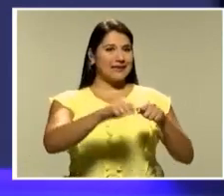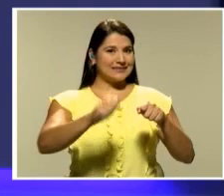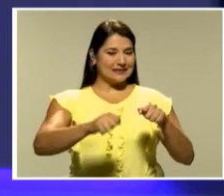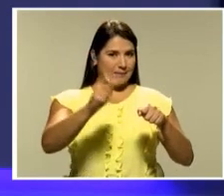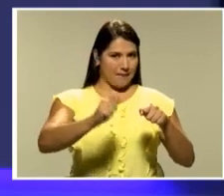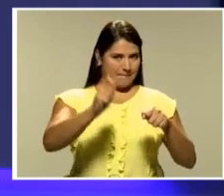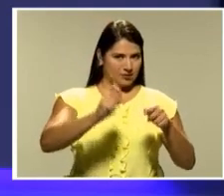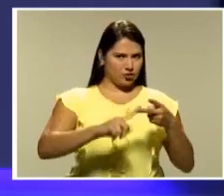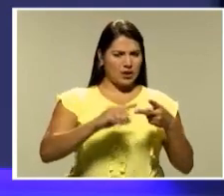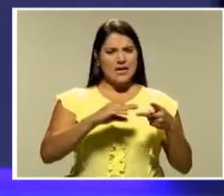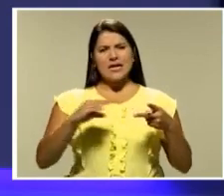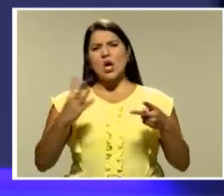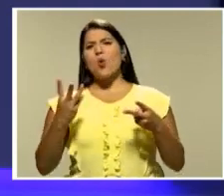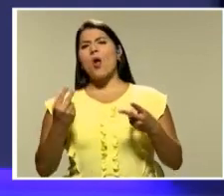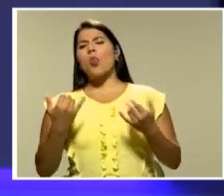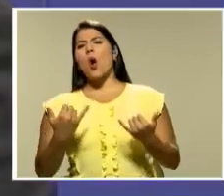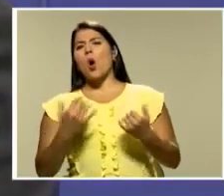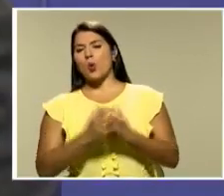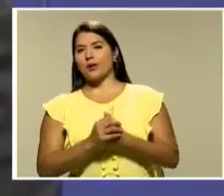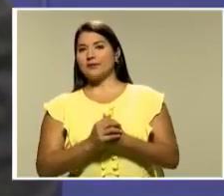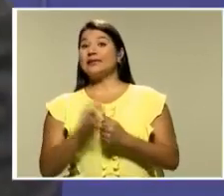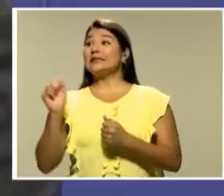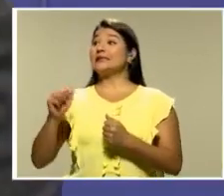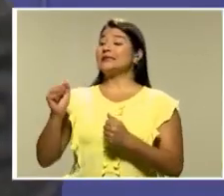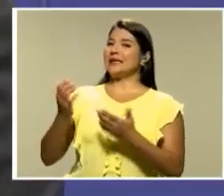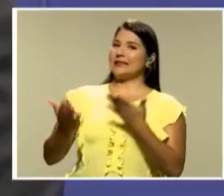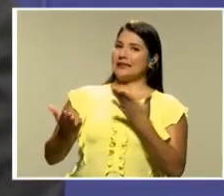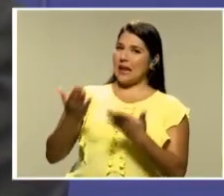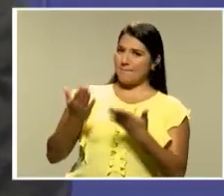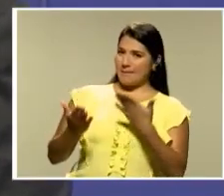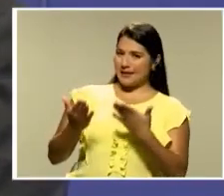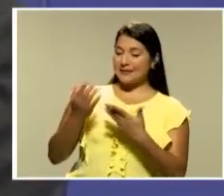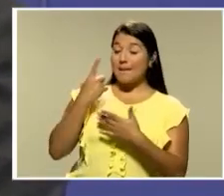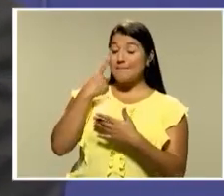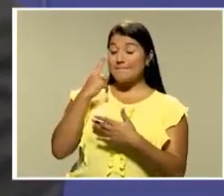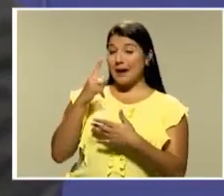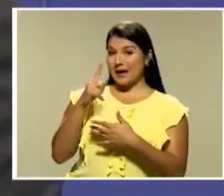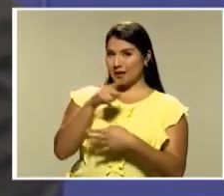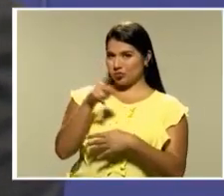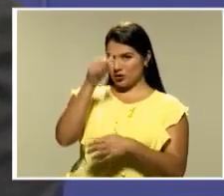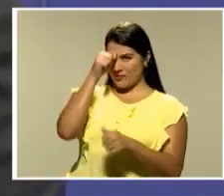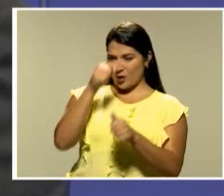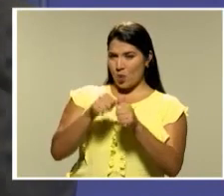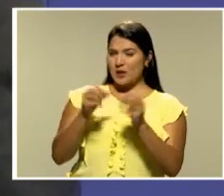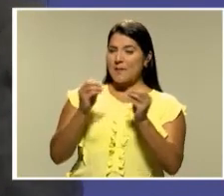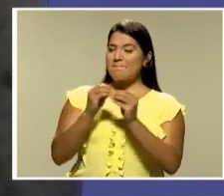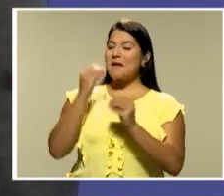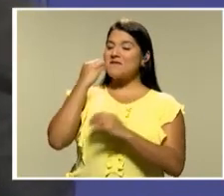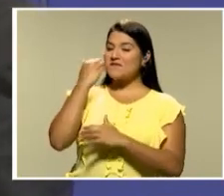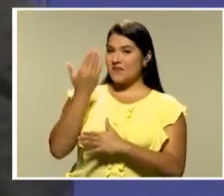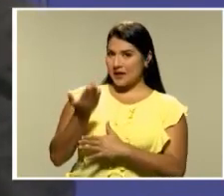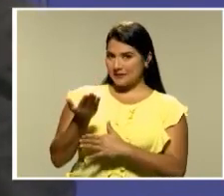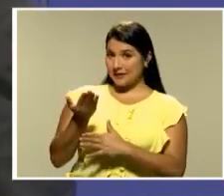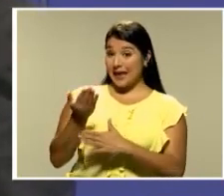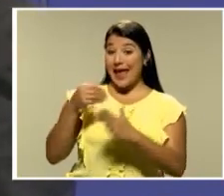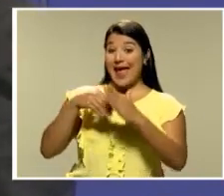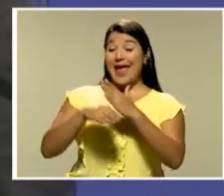una década o hace 20 años? Sí, tal vez para que le quede más fácil recordar a quienes nos ven hoy,